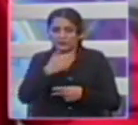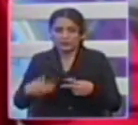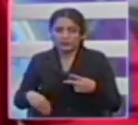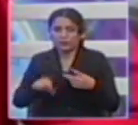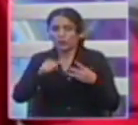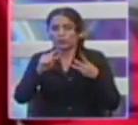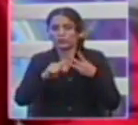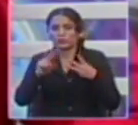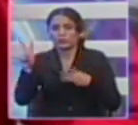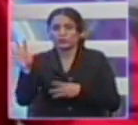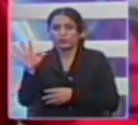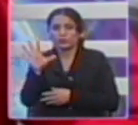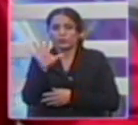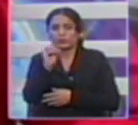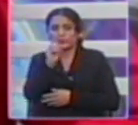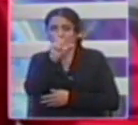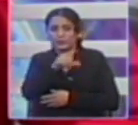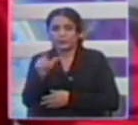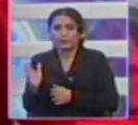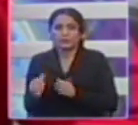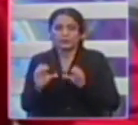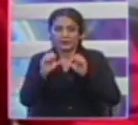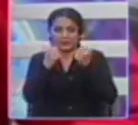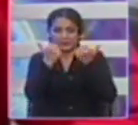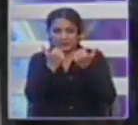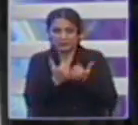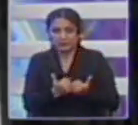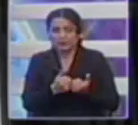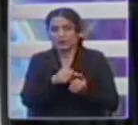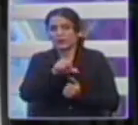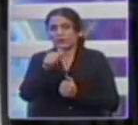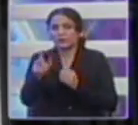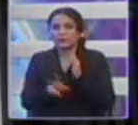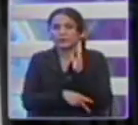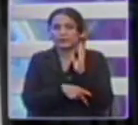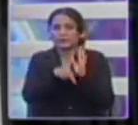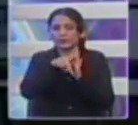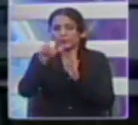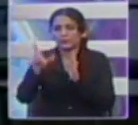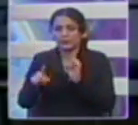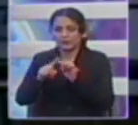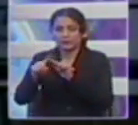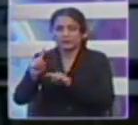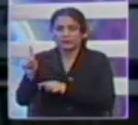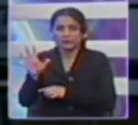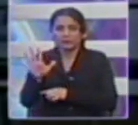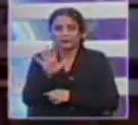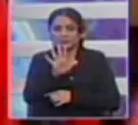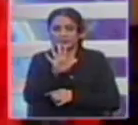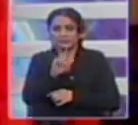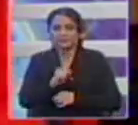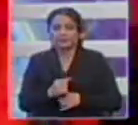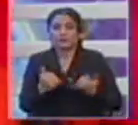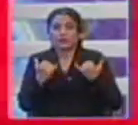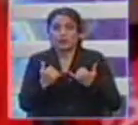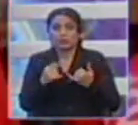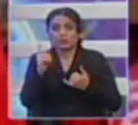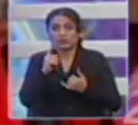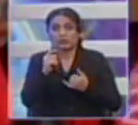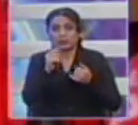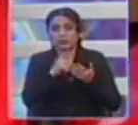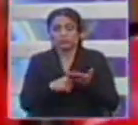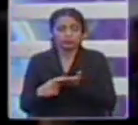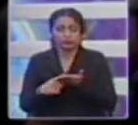250 candidatos y parlamentarios andinos 165. Quedando en manos del Tribunal Contencioso Electoral resolver dos